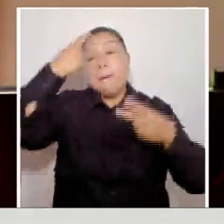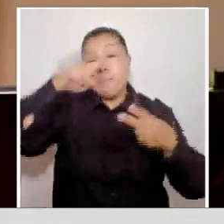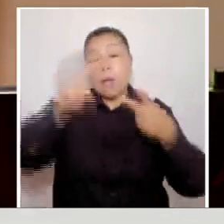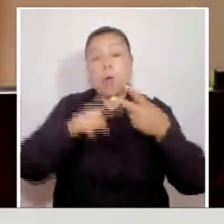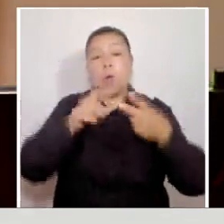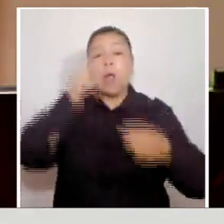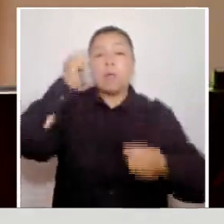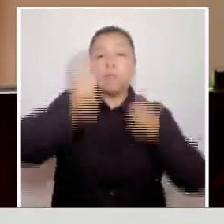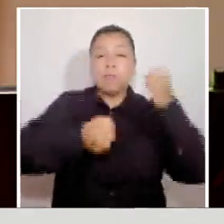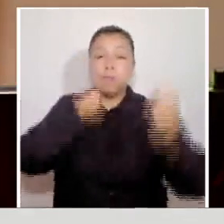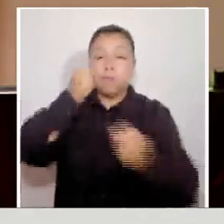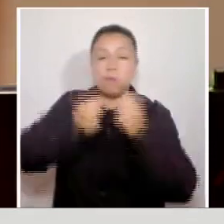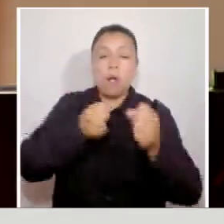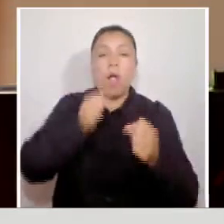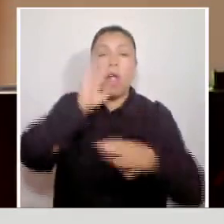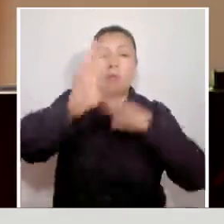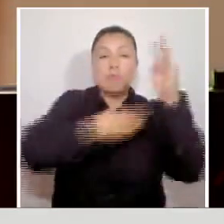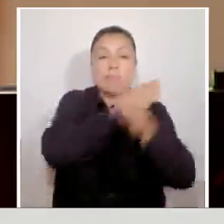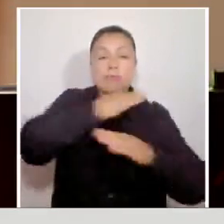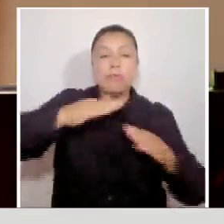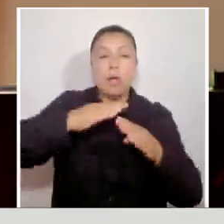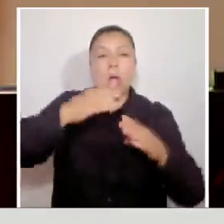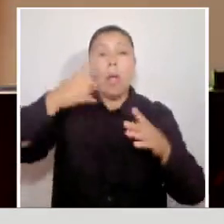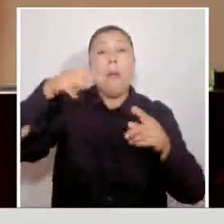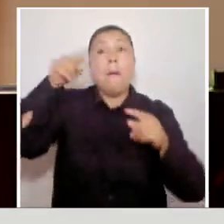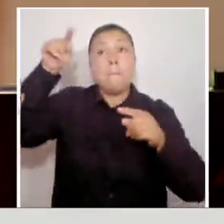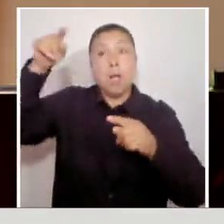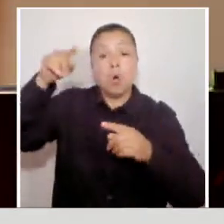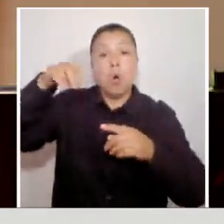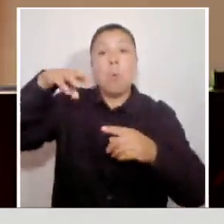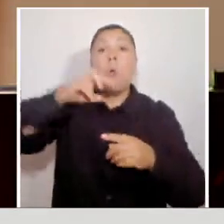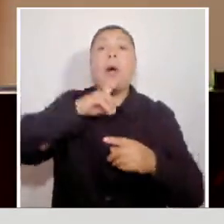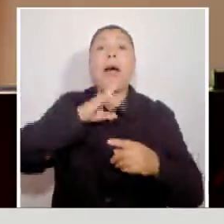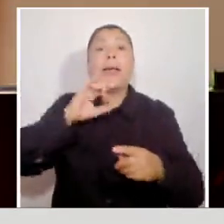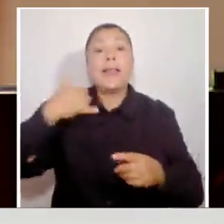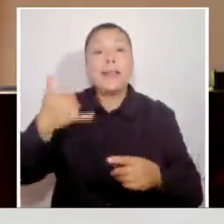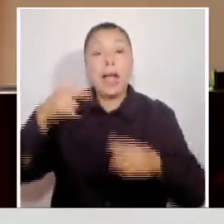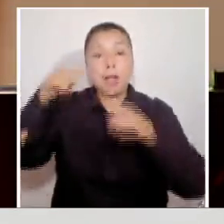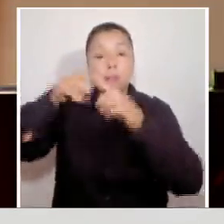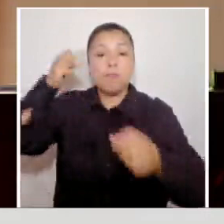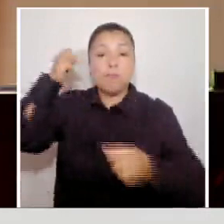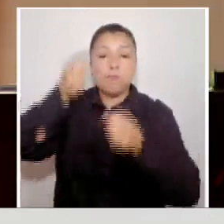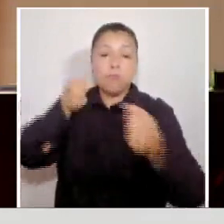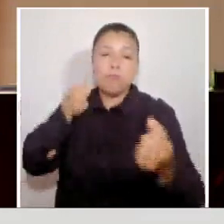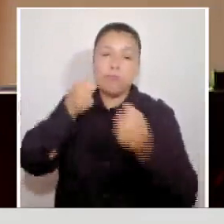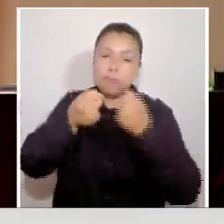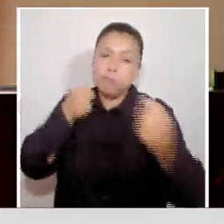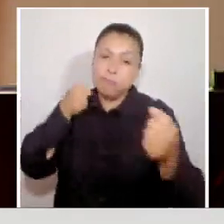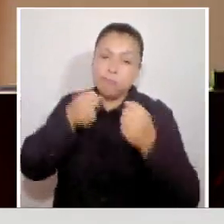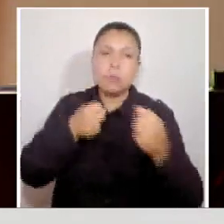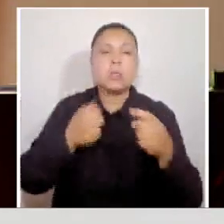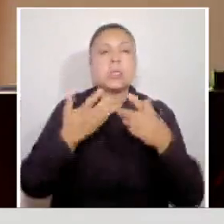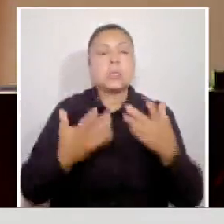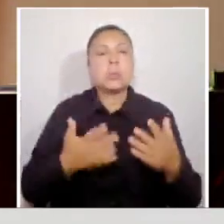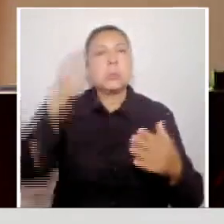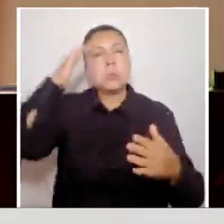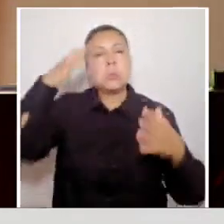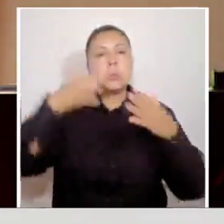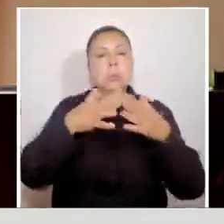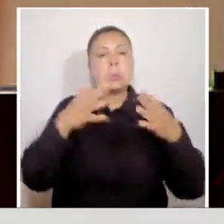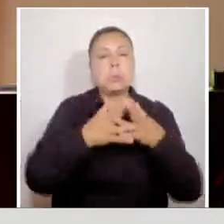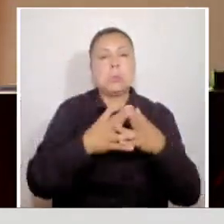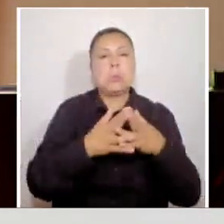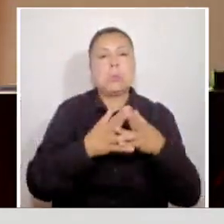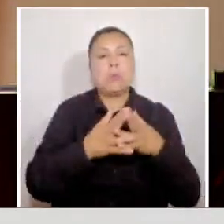marciales siendo que el kickboxing viene del muita el kickboxing se fiscaliza con militares en los gimnasios y se tiene que